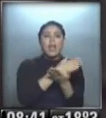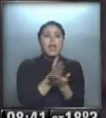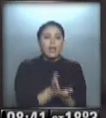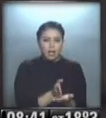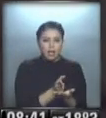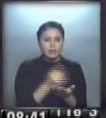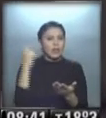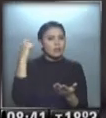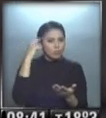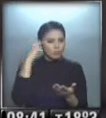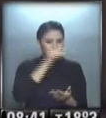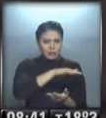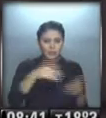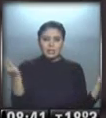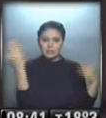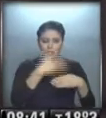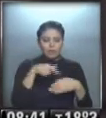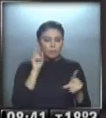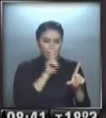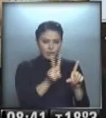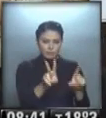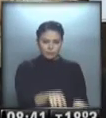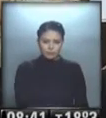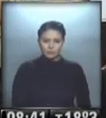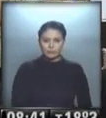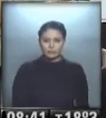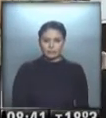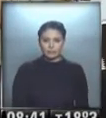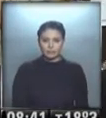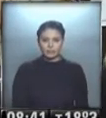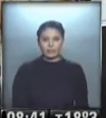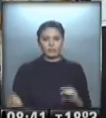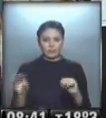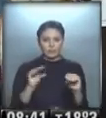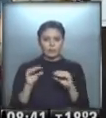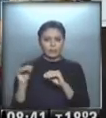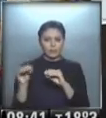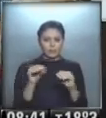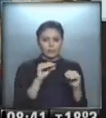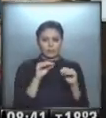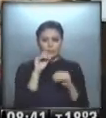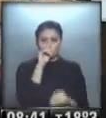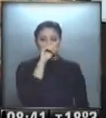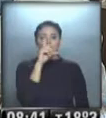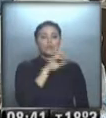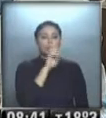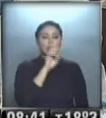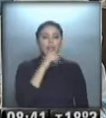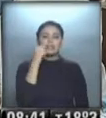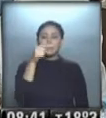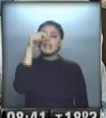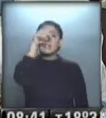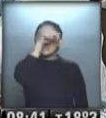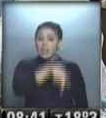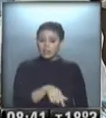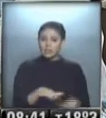de neurología infantil. Veamos qué sucedía. ¿Qué está pasando en el Gutiérrez? Bueno, básicamente esto es